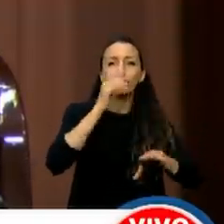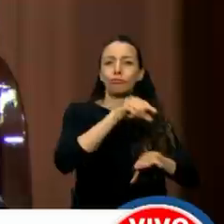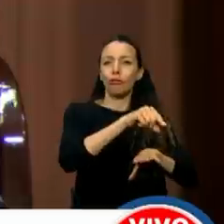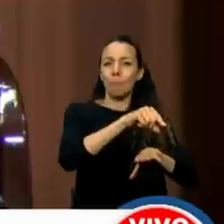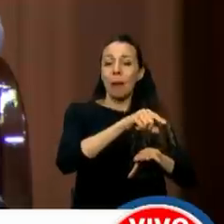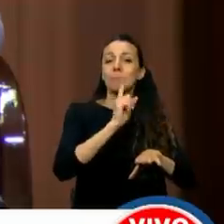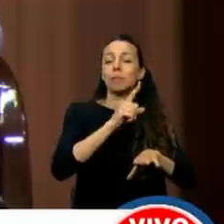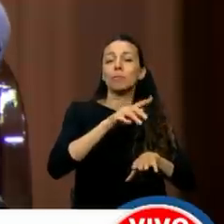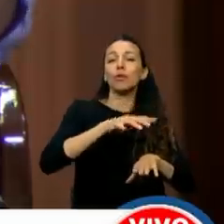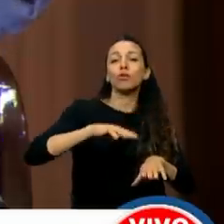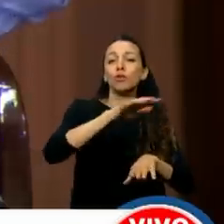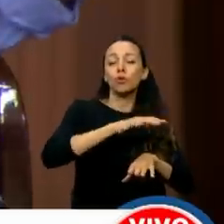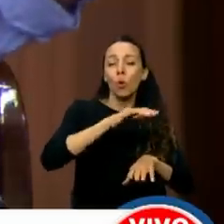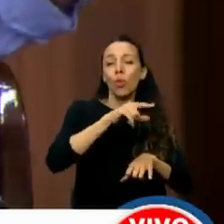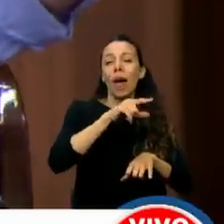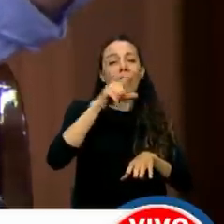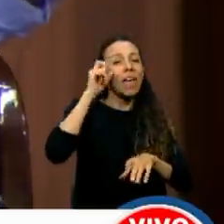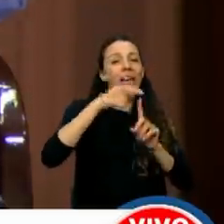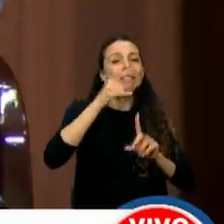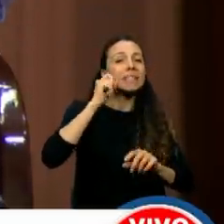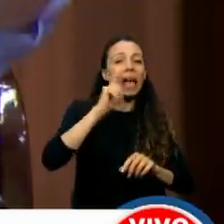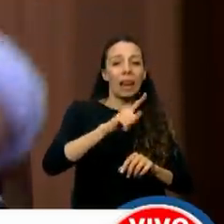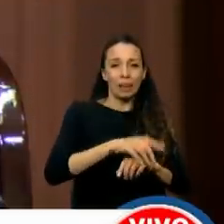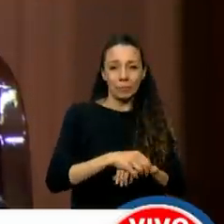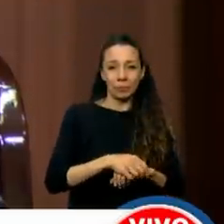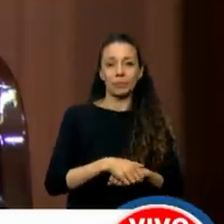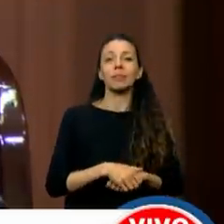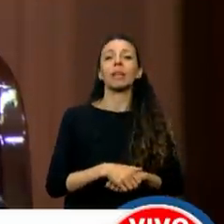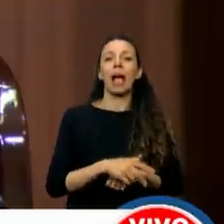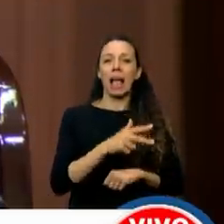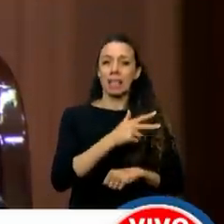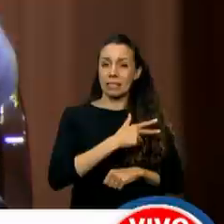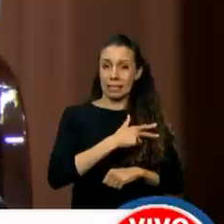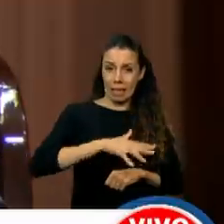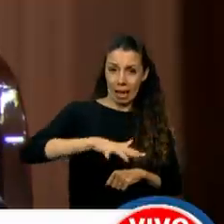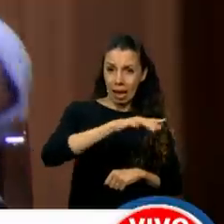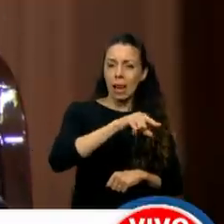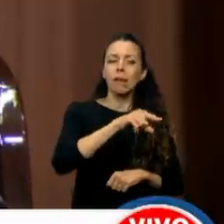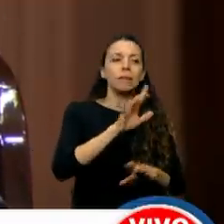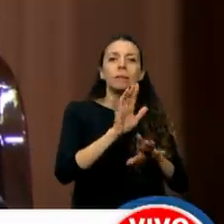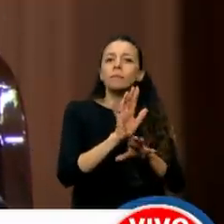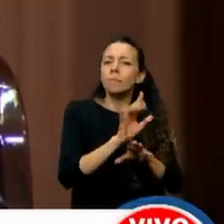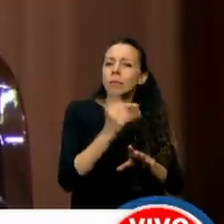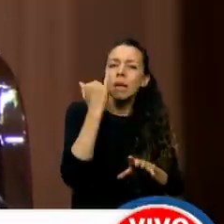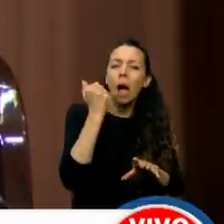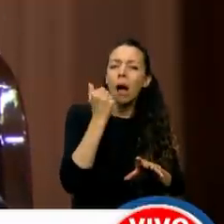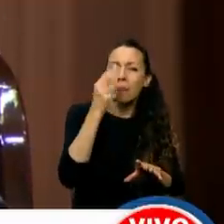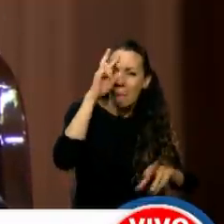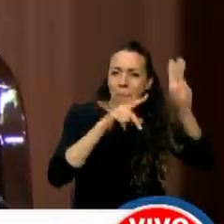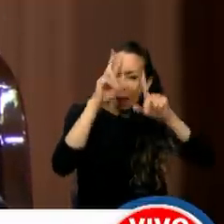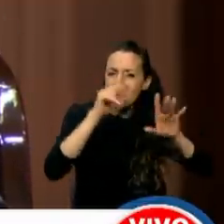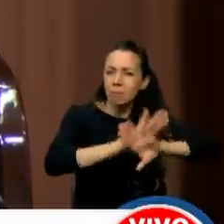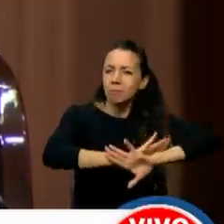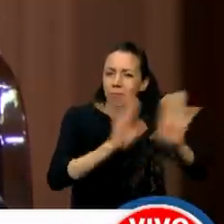habían dejado los pluviales y la obra del aeropuerto sin financiamiento se están terminando la obra de los